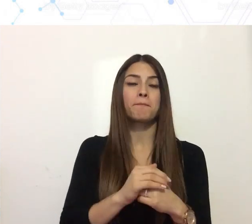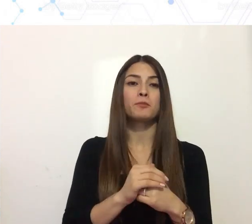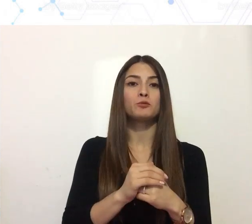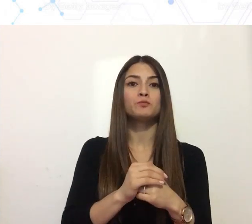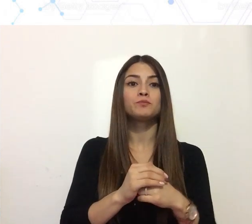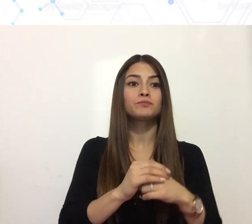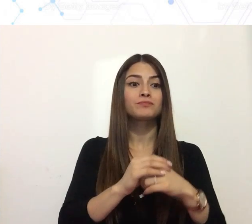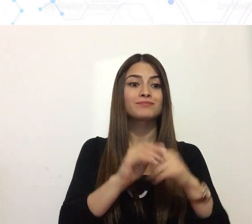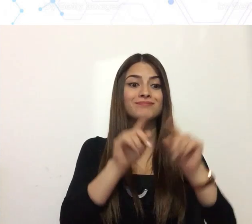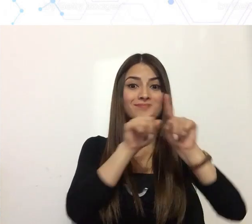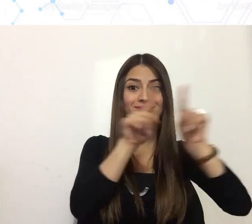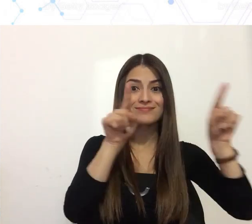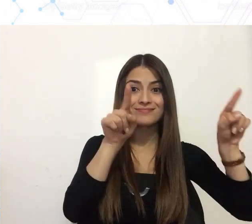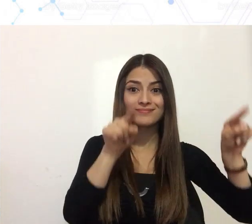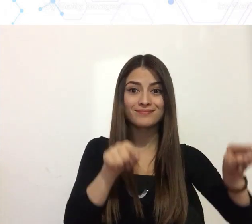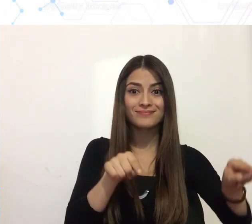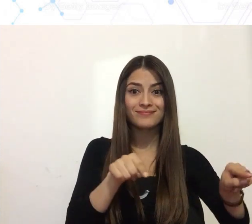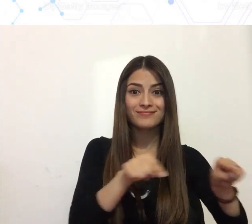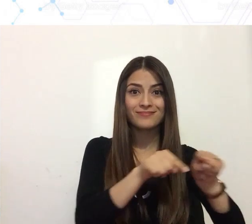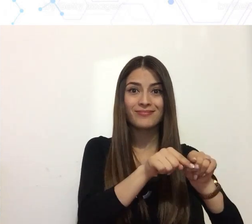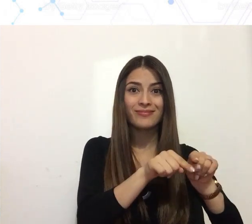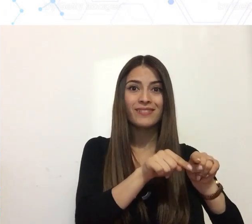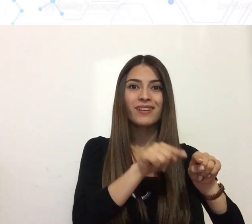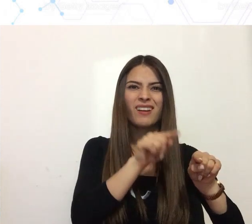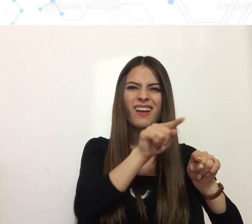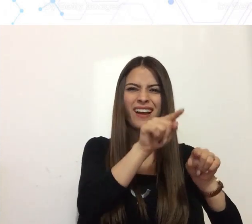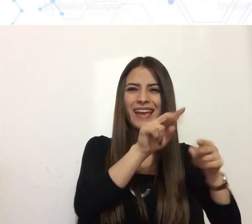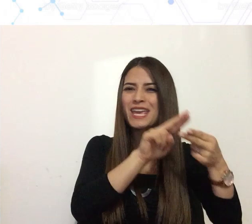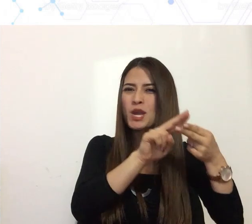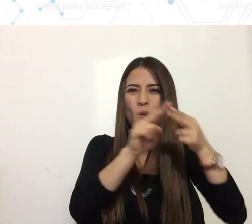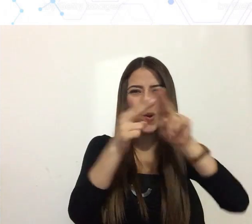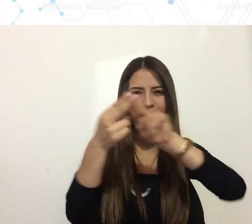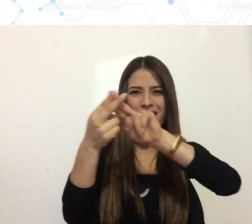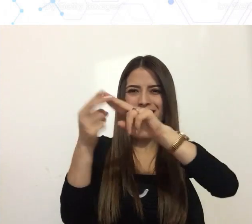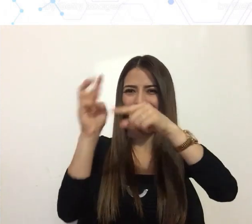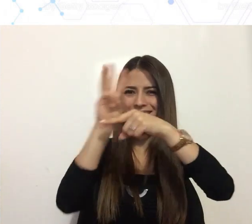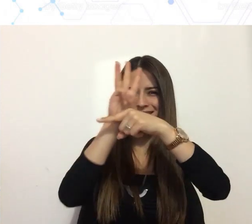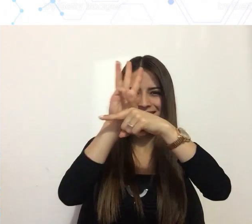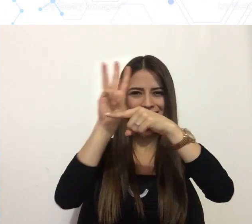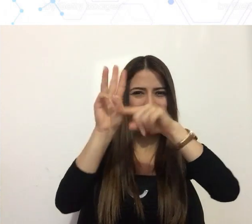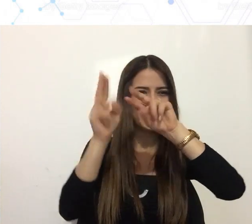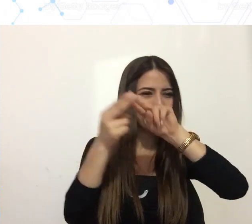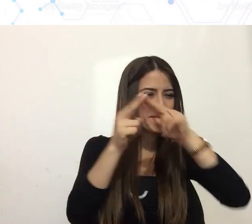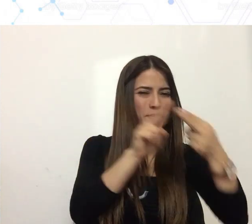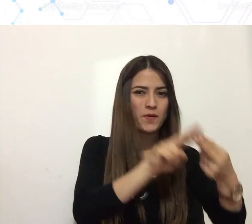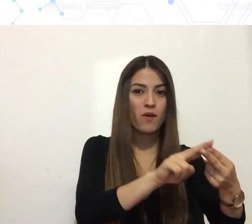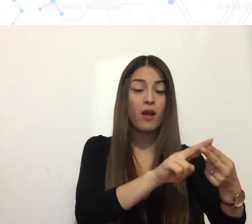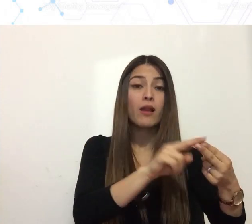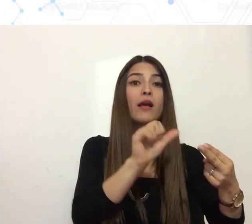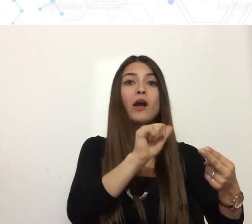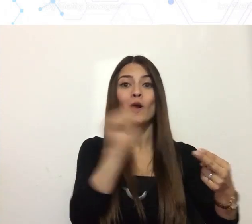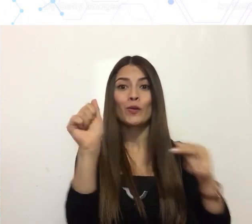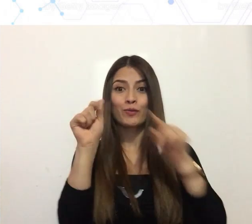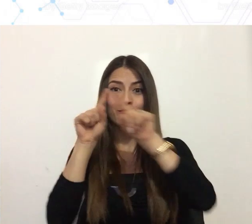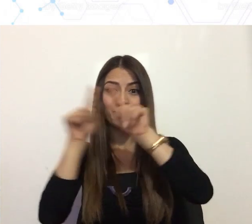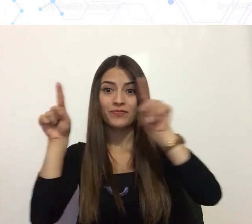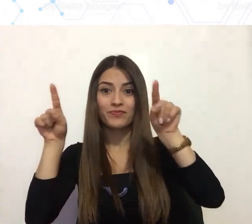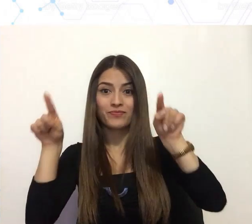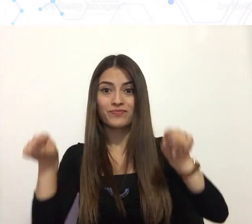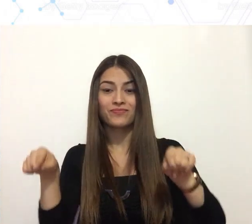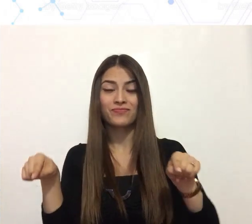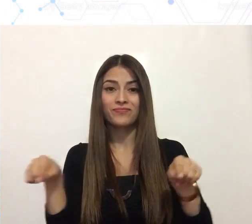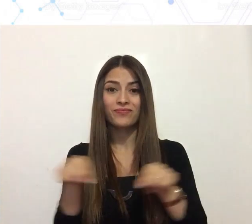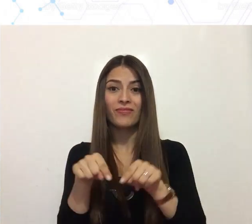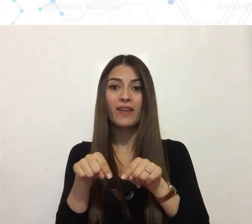se puede observar uno de los modelos atómicos, el de Dalton, que tendrán que dibujar. Adjunto a este